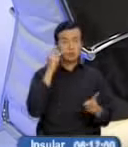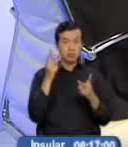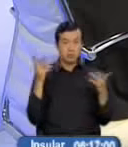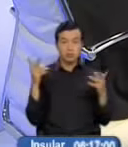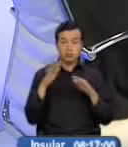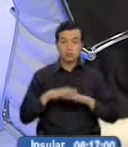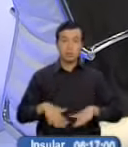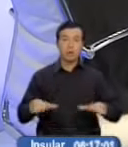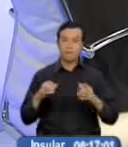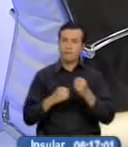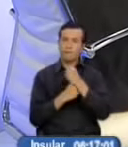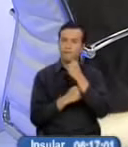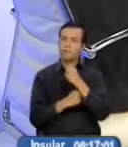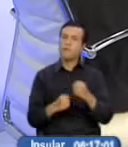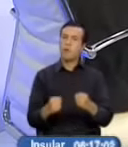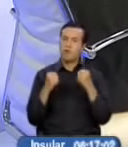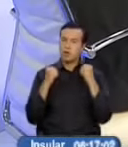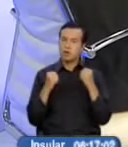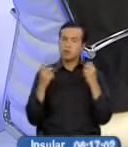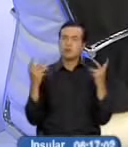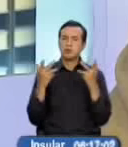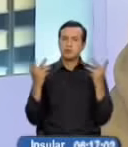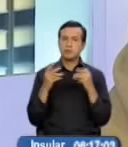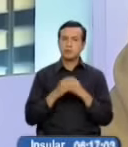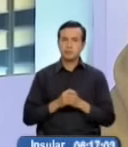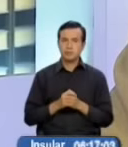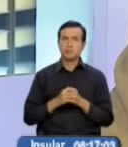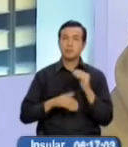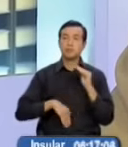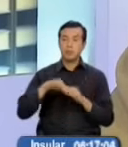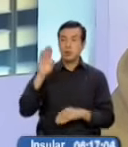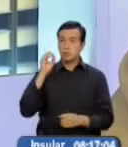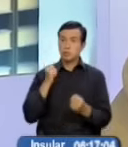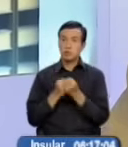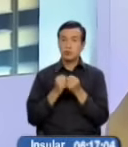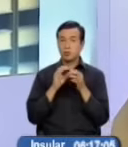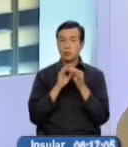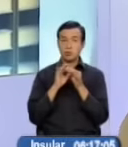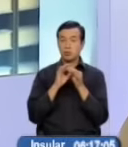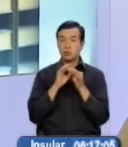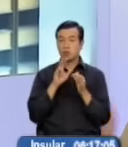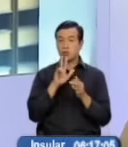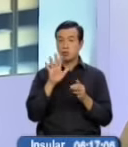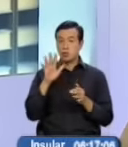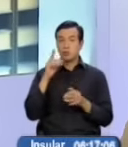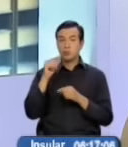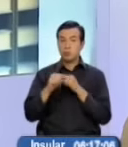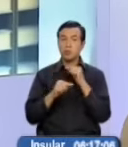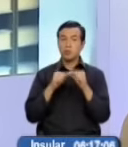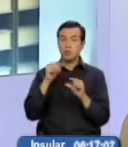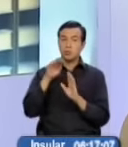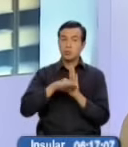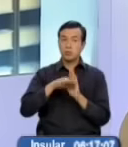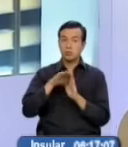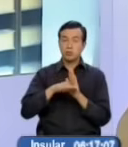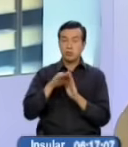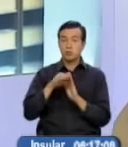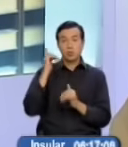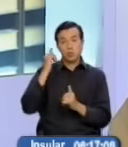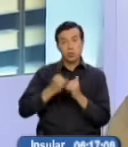el Castillo Fuerte, la parte de mayor apoyo a Rafael Correa, está erosionándose y puede cambiar en